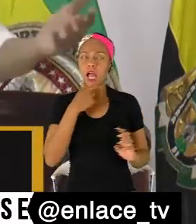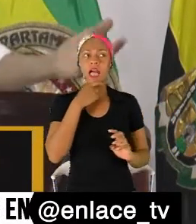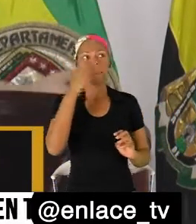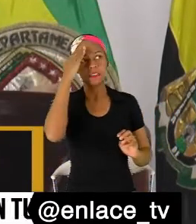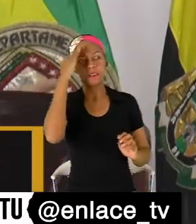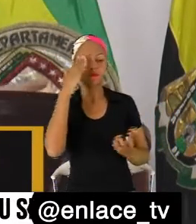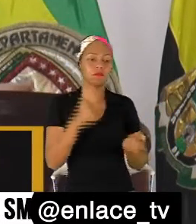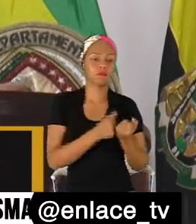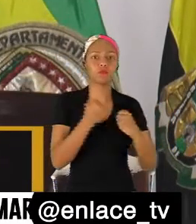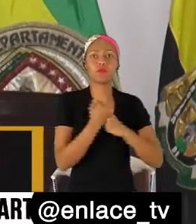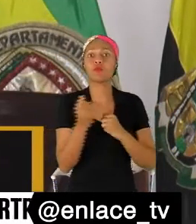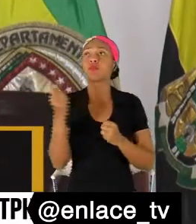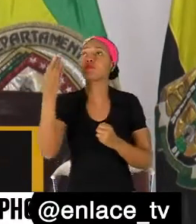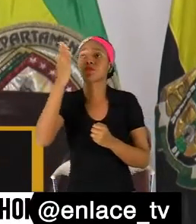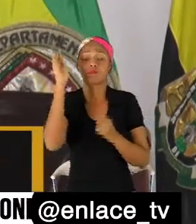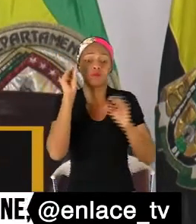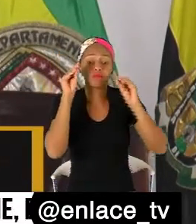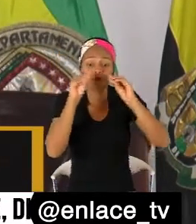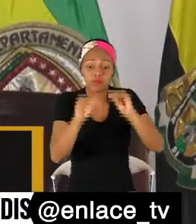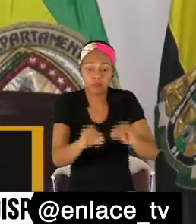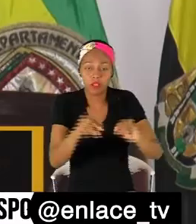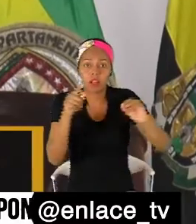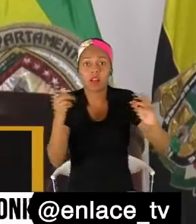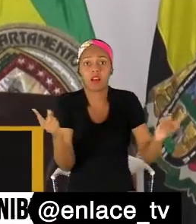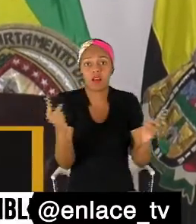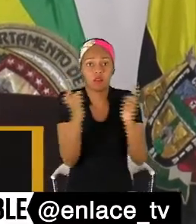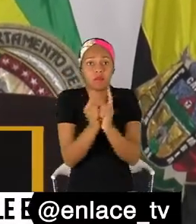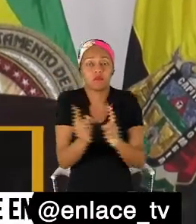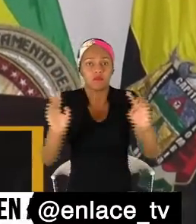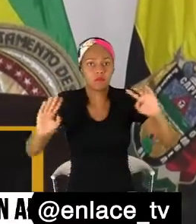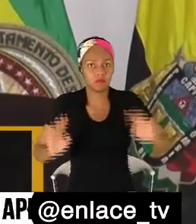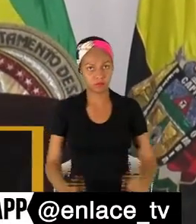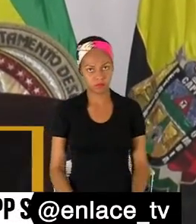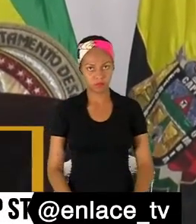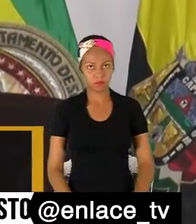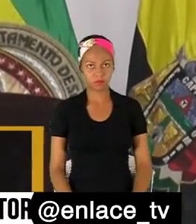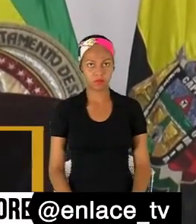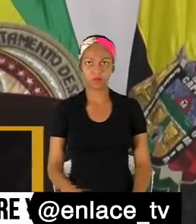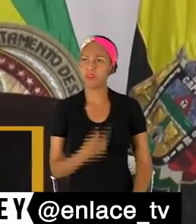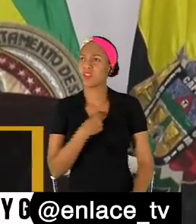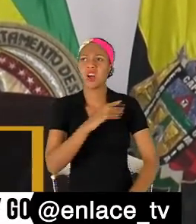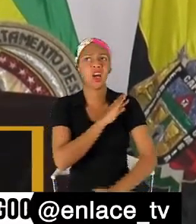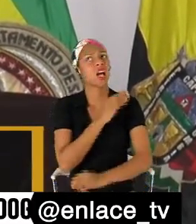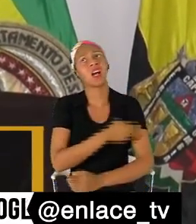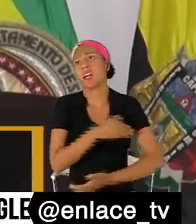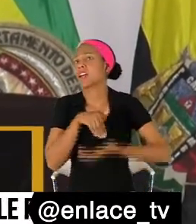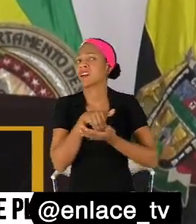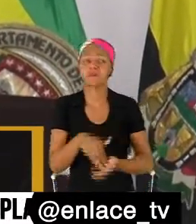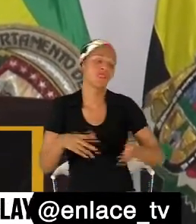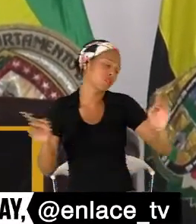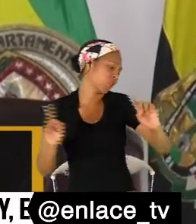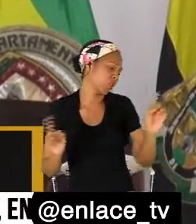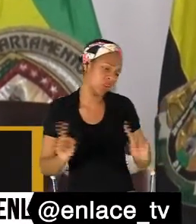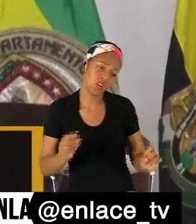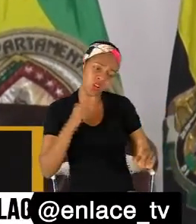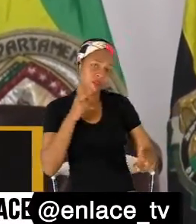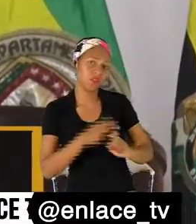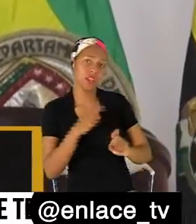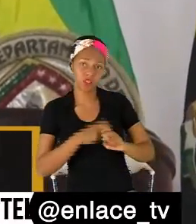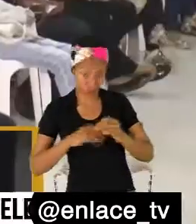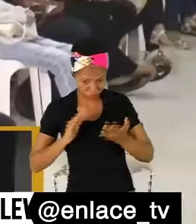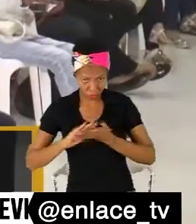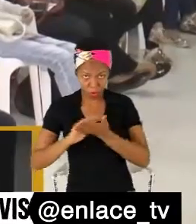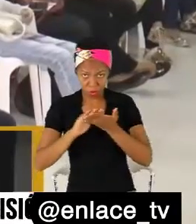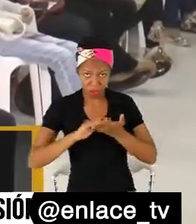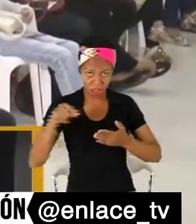nos puso juntos en este país. Pero como no somos capaces, nunca resolvimos los grandes problemas del